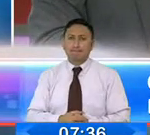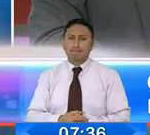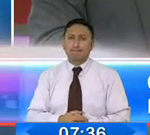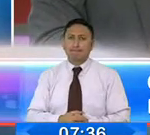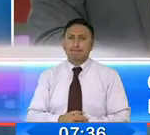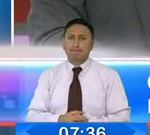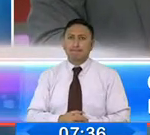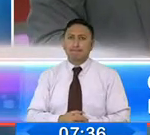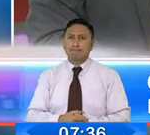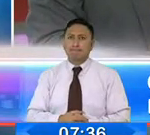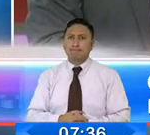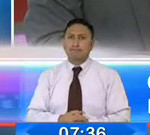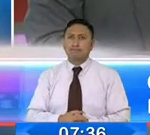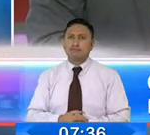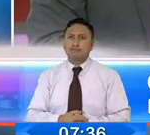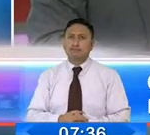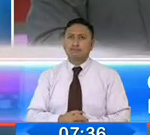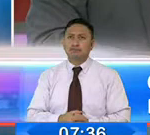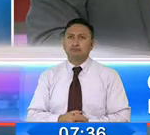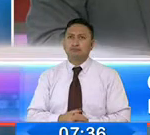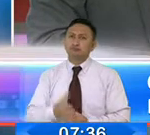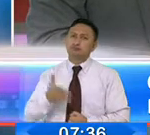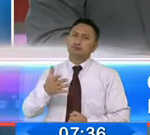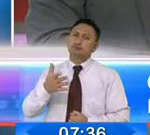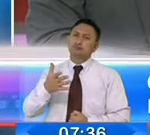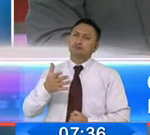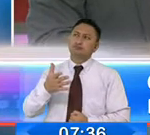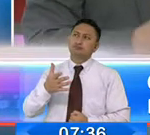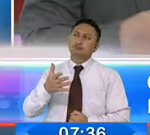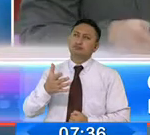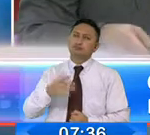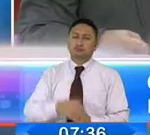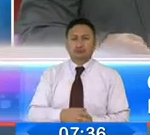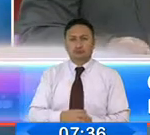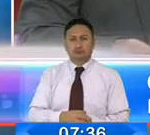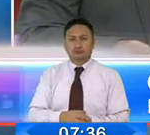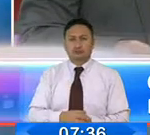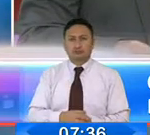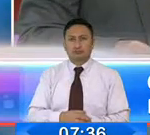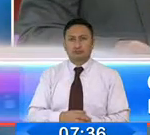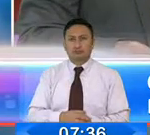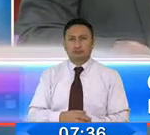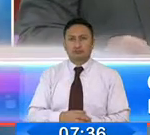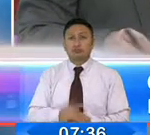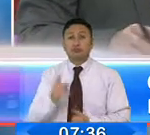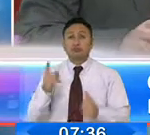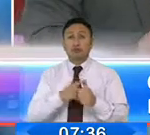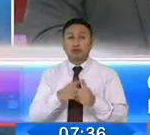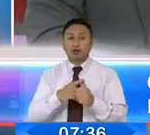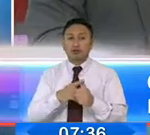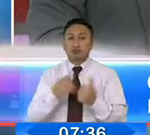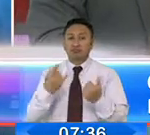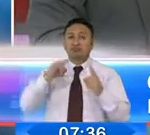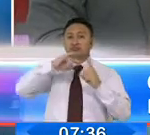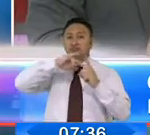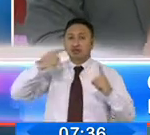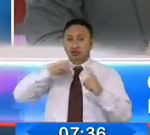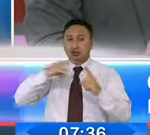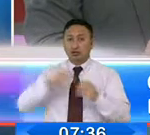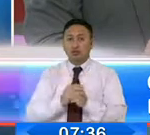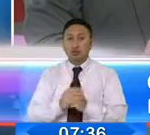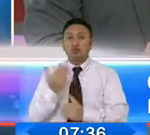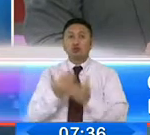estén alrededor del sector de la tecnología, alrededor de la innovación,